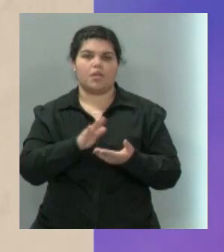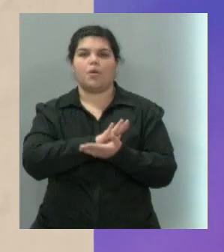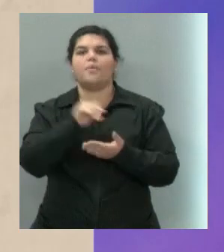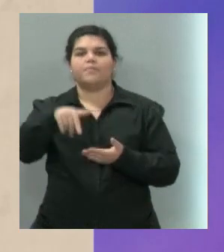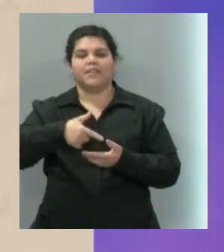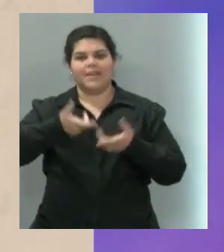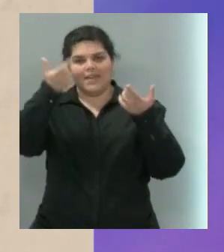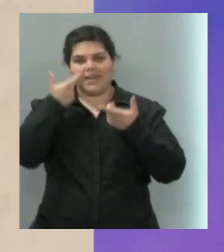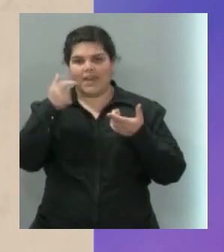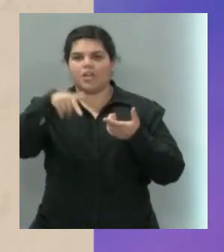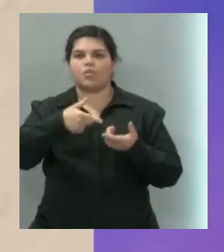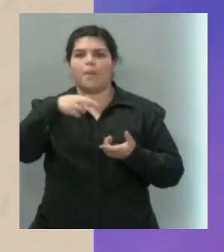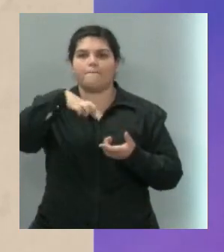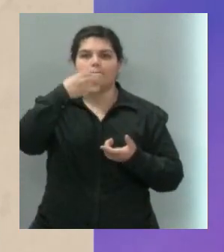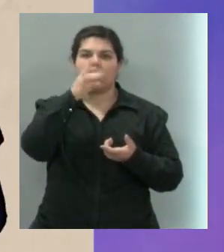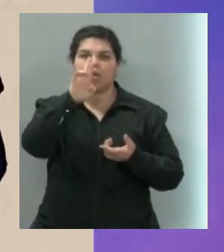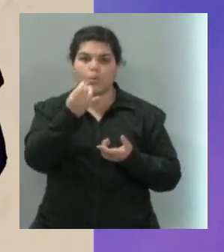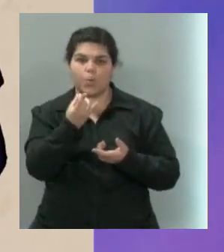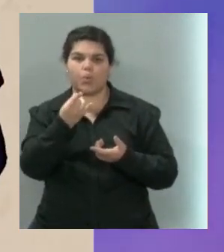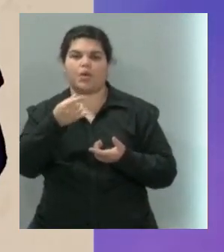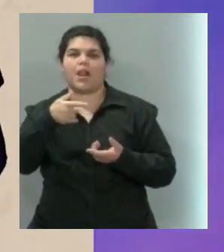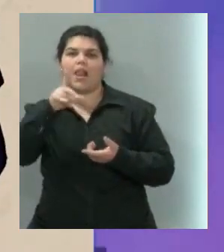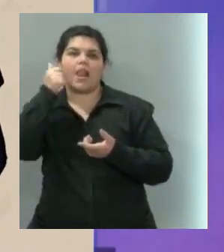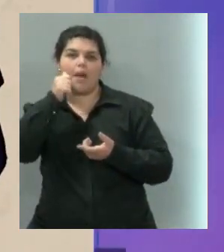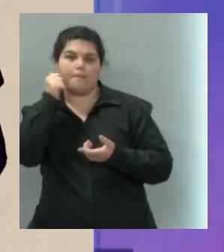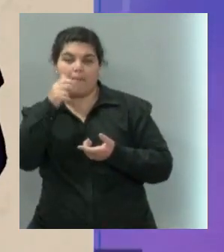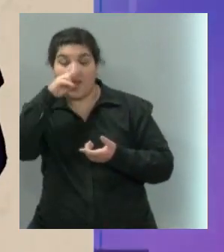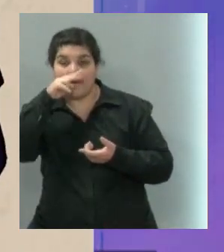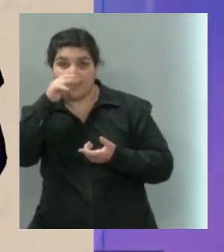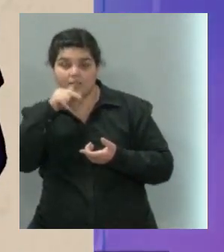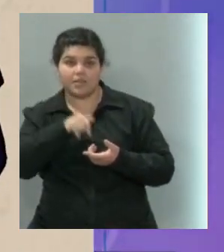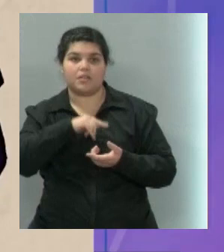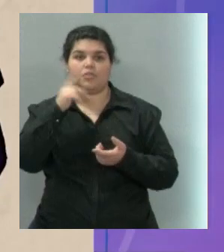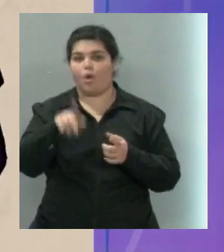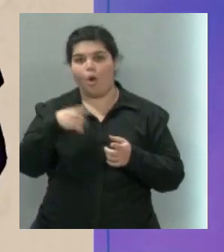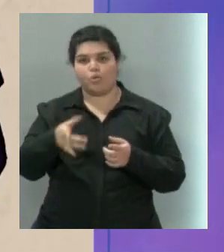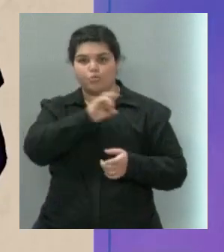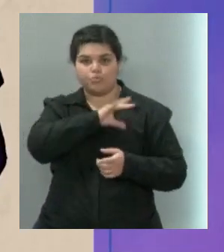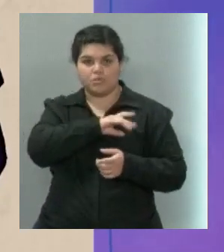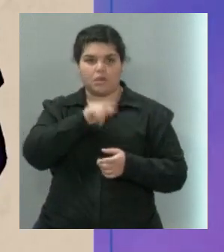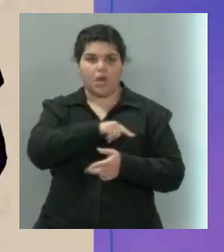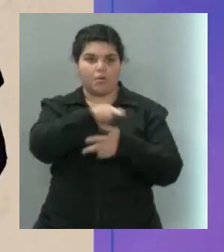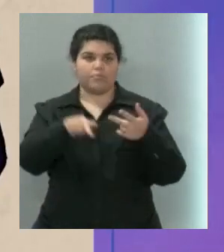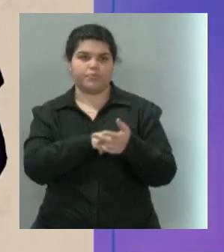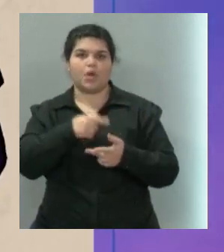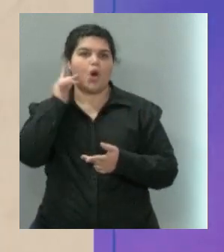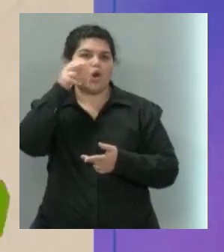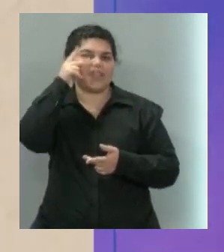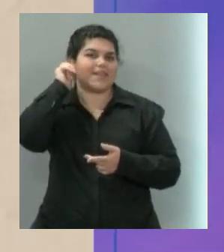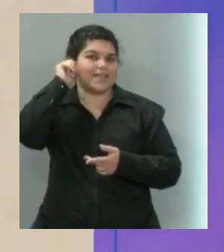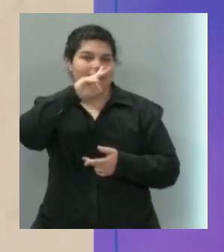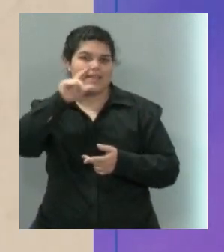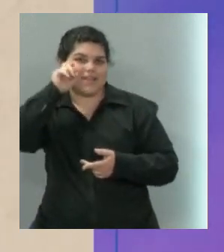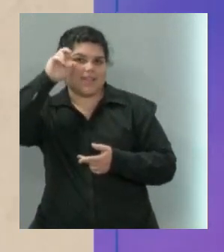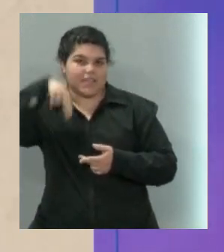de Perú y el Reino de Chile. Ahí, Bernardo O'Higgins y José de San Martín fueron los líderes más destacados. Y